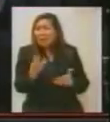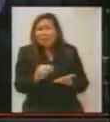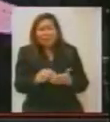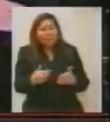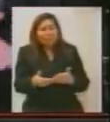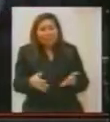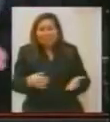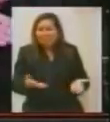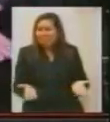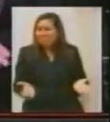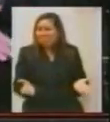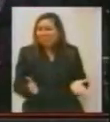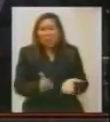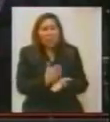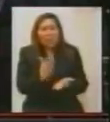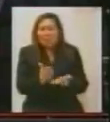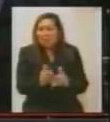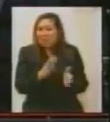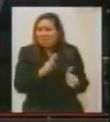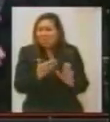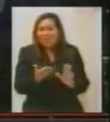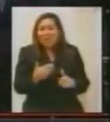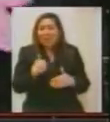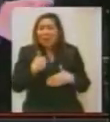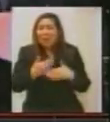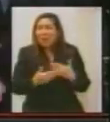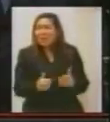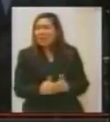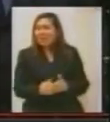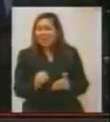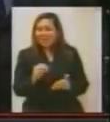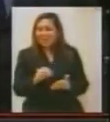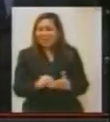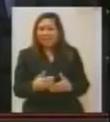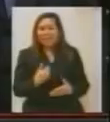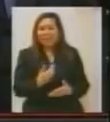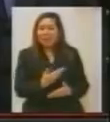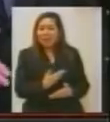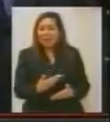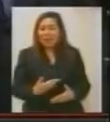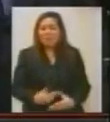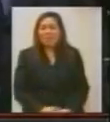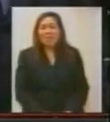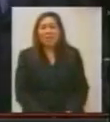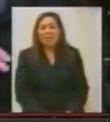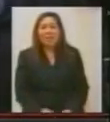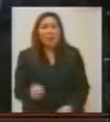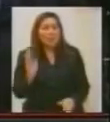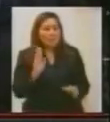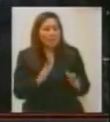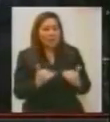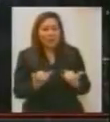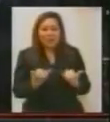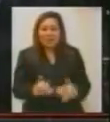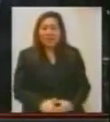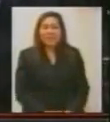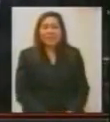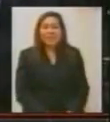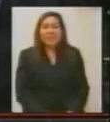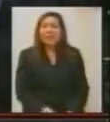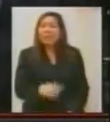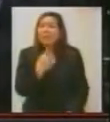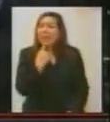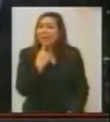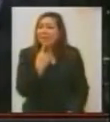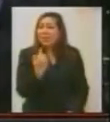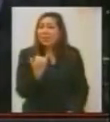frentes, no nos hemos muerto, y el APRA ha continuado, incluso ha llegado a ser gobierno. O sea, no nos vamos a preocupar por esa situación ahora. Lo que estamos diciendo